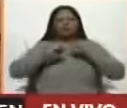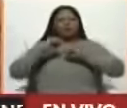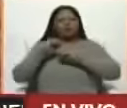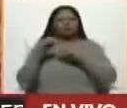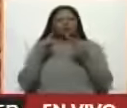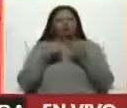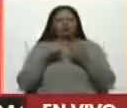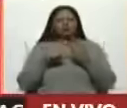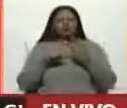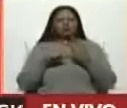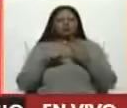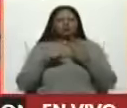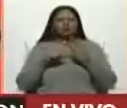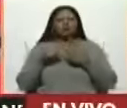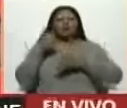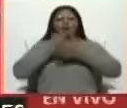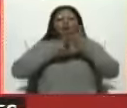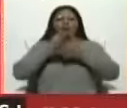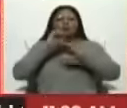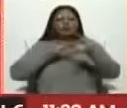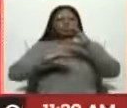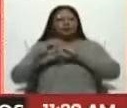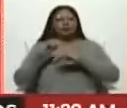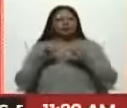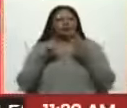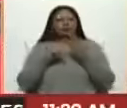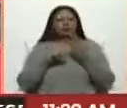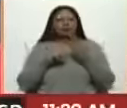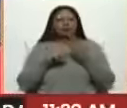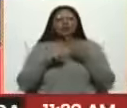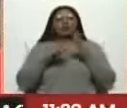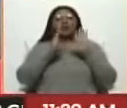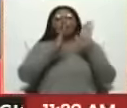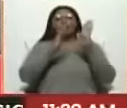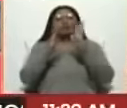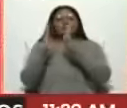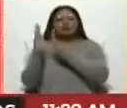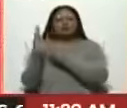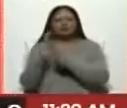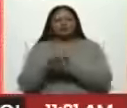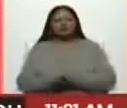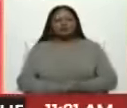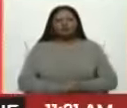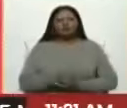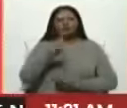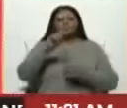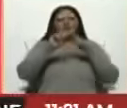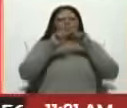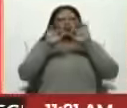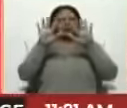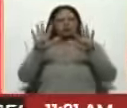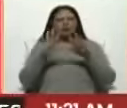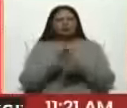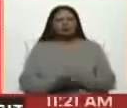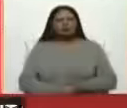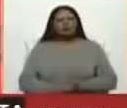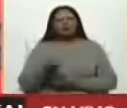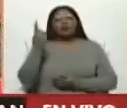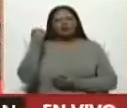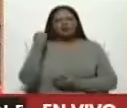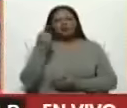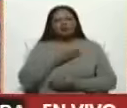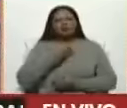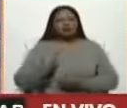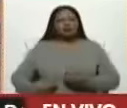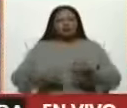la segunda la batalla comunicacional y la tarea de la organización. Y el 1x10, ayer el presidente